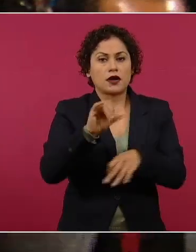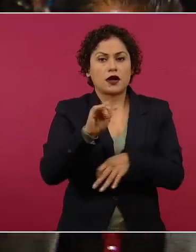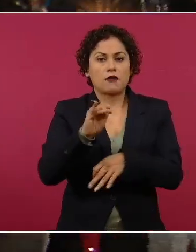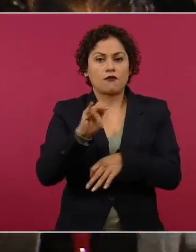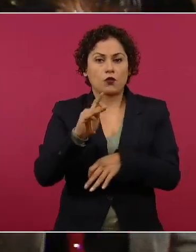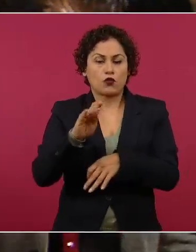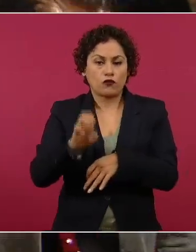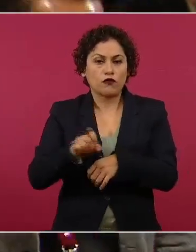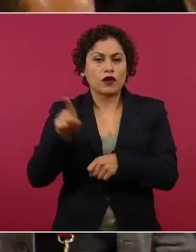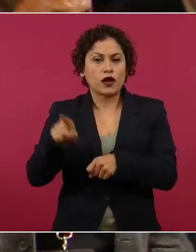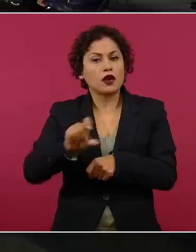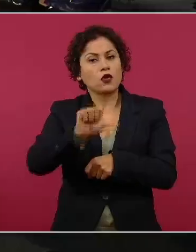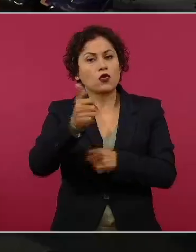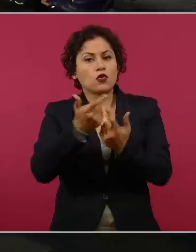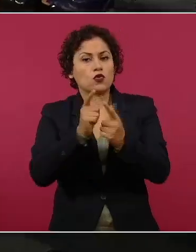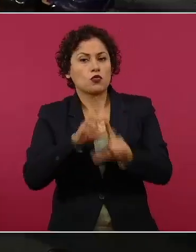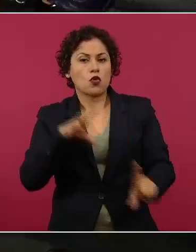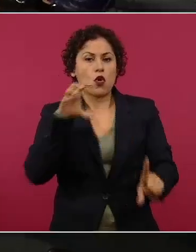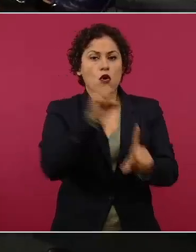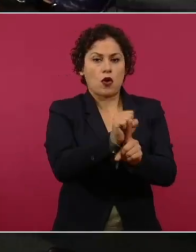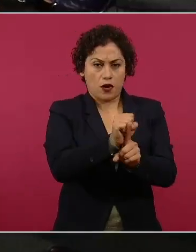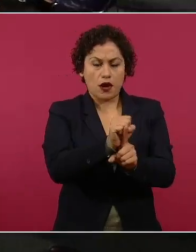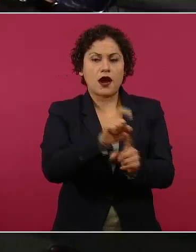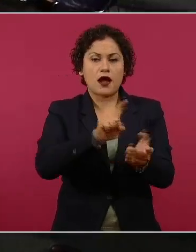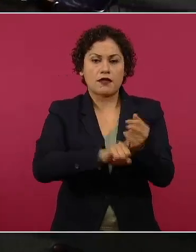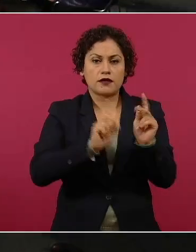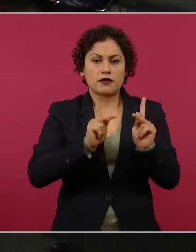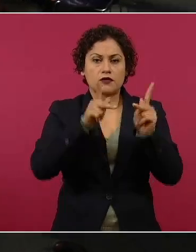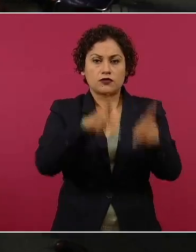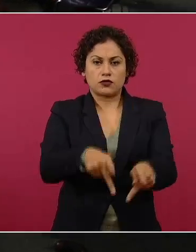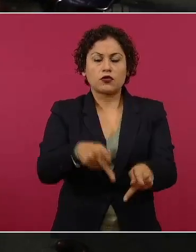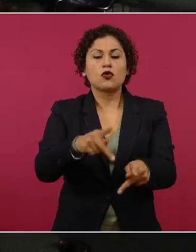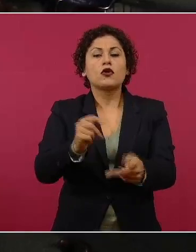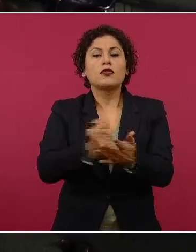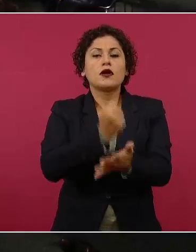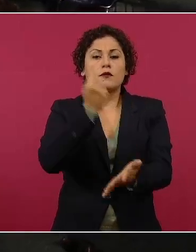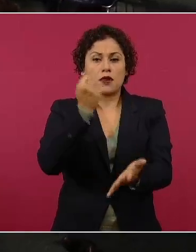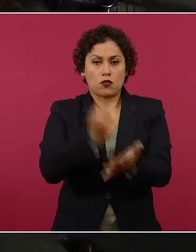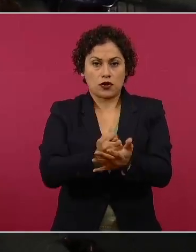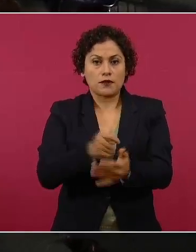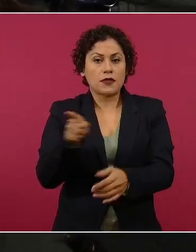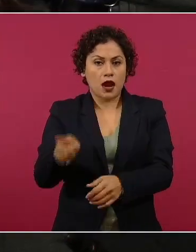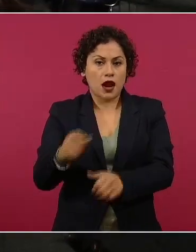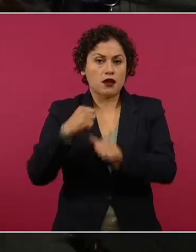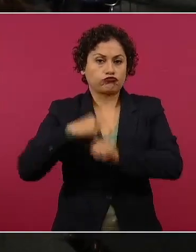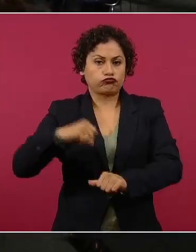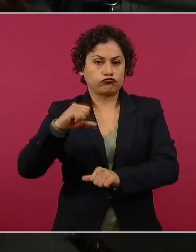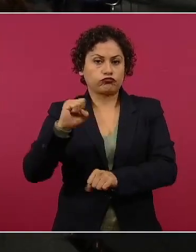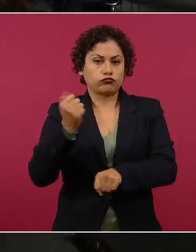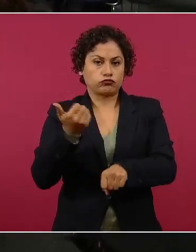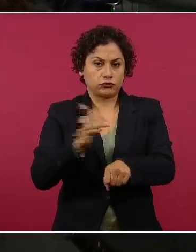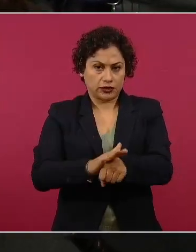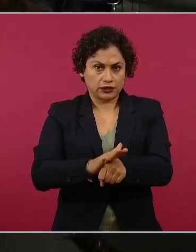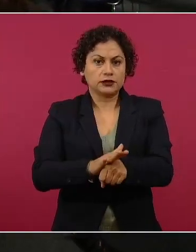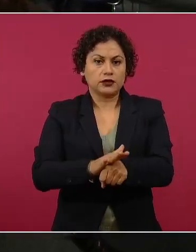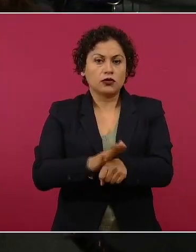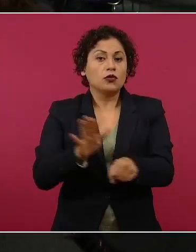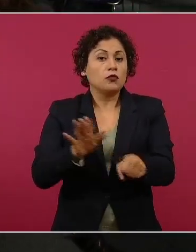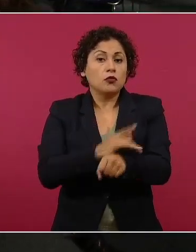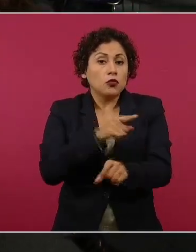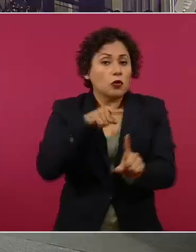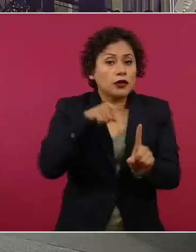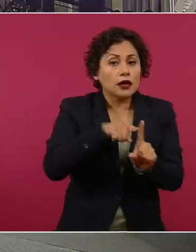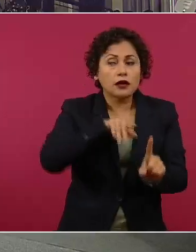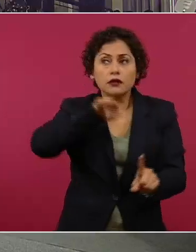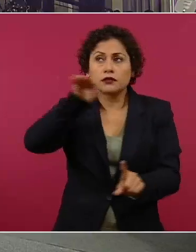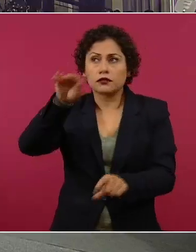comando armado en su lugar de trabajo en el puente fronterizo de Camargo, Tamaulipas, donde era el administrador. Solamente por solicitar a sus jefes